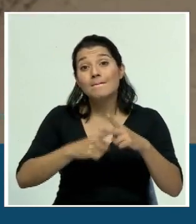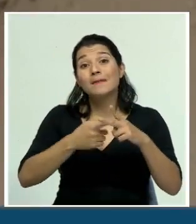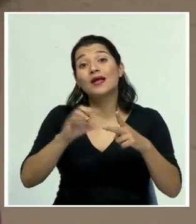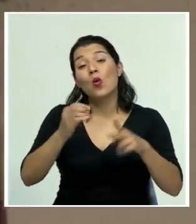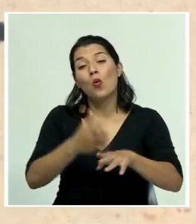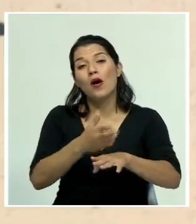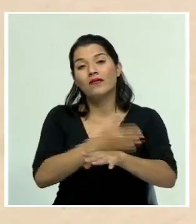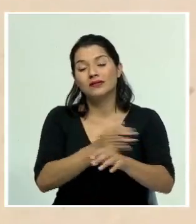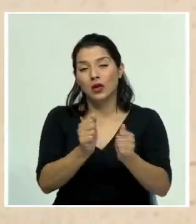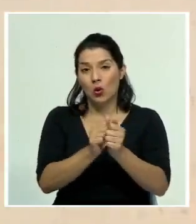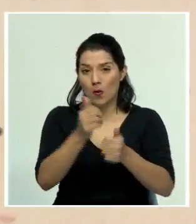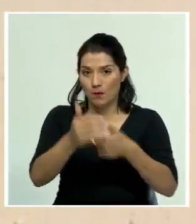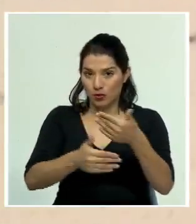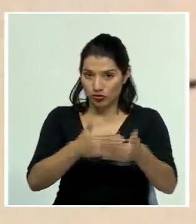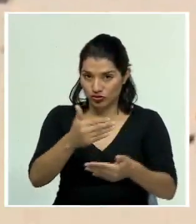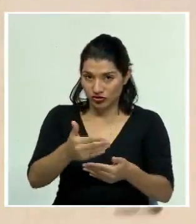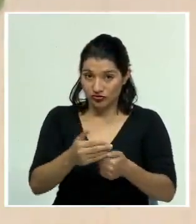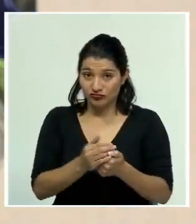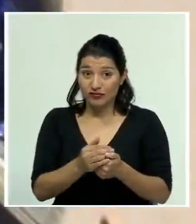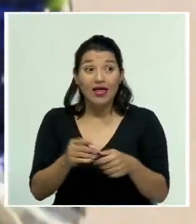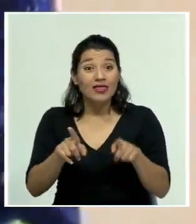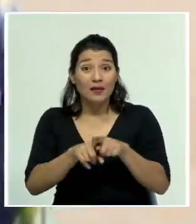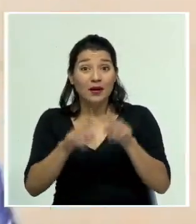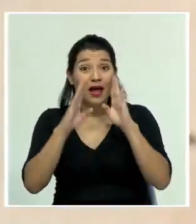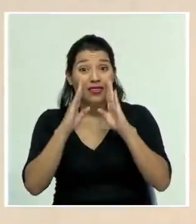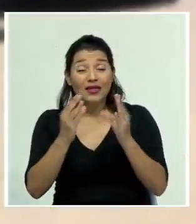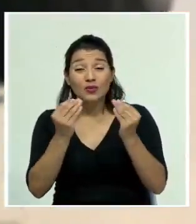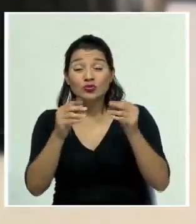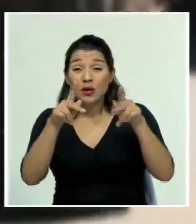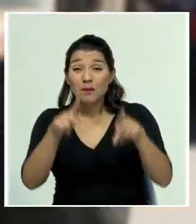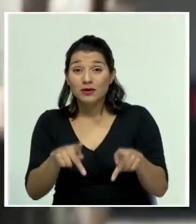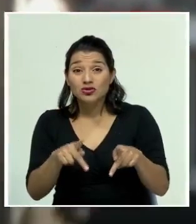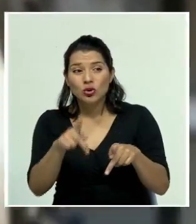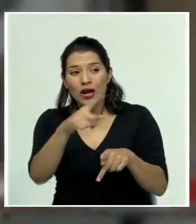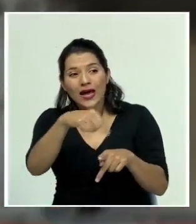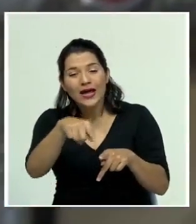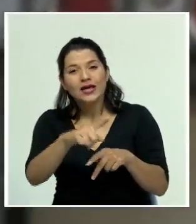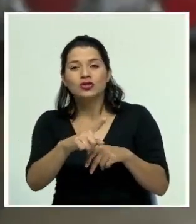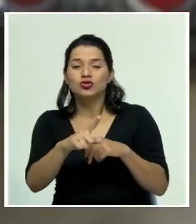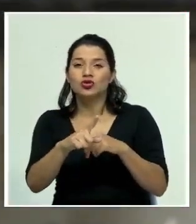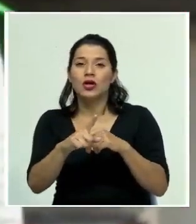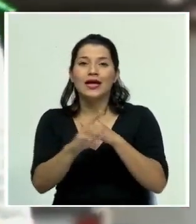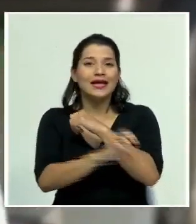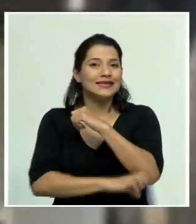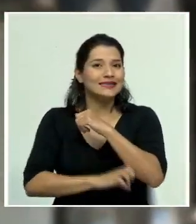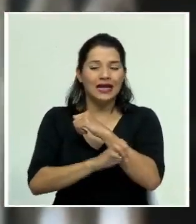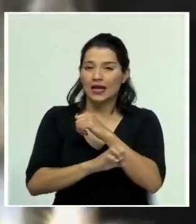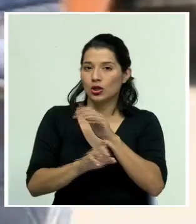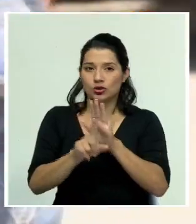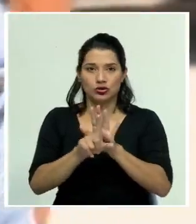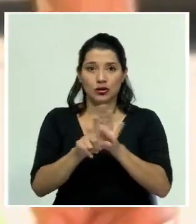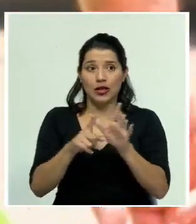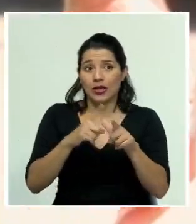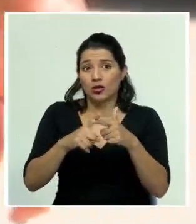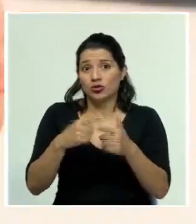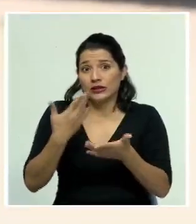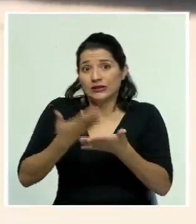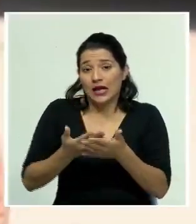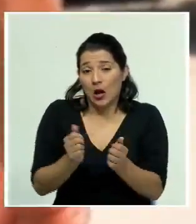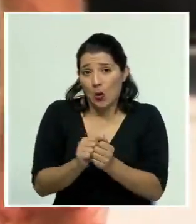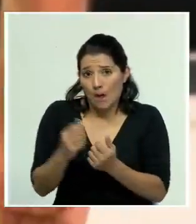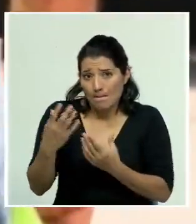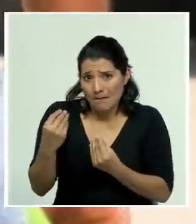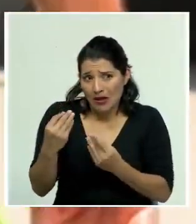con el proceso. Allí también reciben a muchas personas con su condición migratoria irregular, por lo que llegan con temor a ser